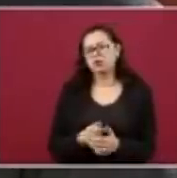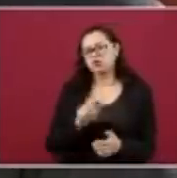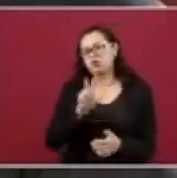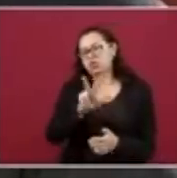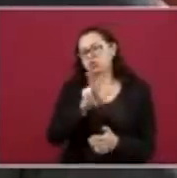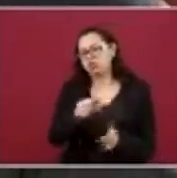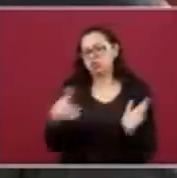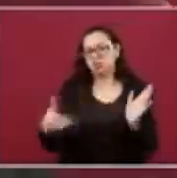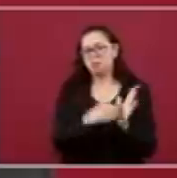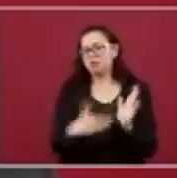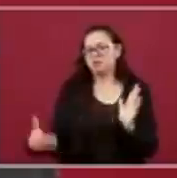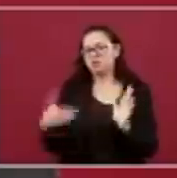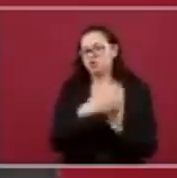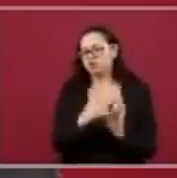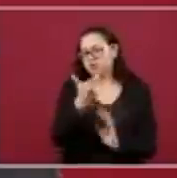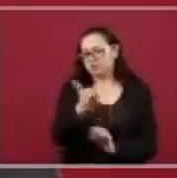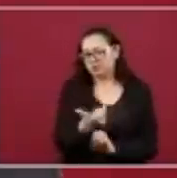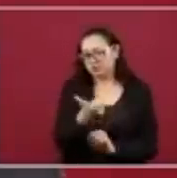18,000 millones de pesos.